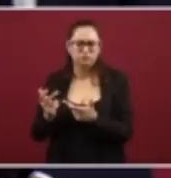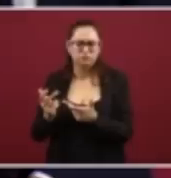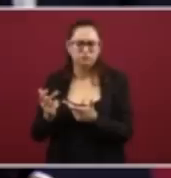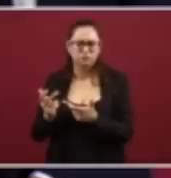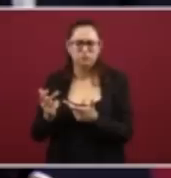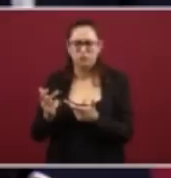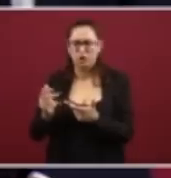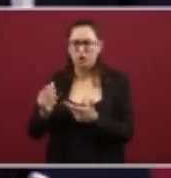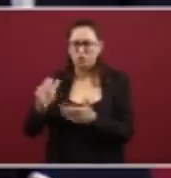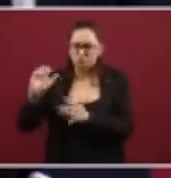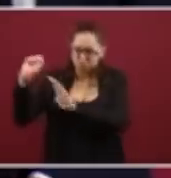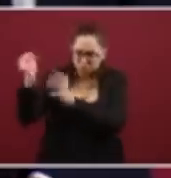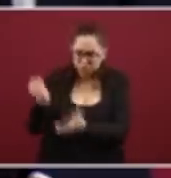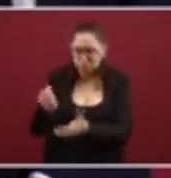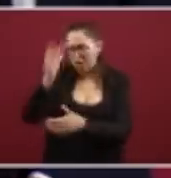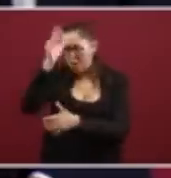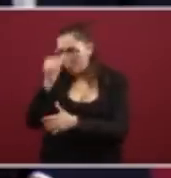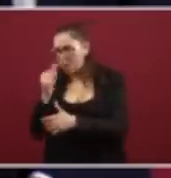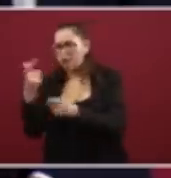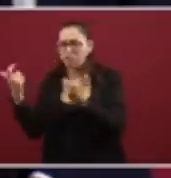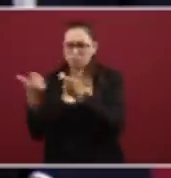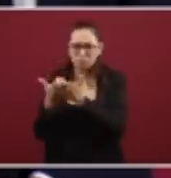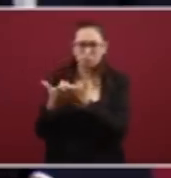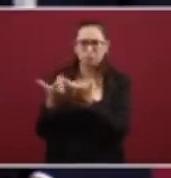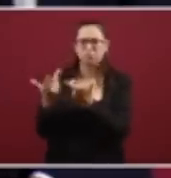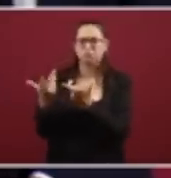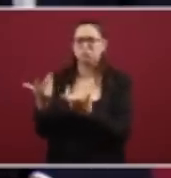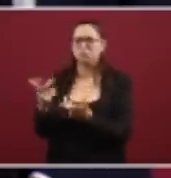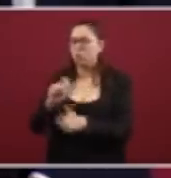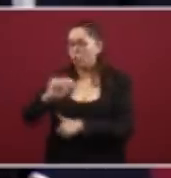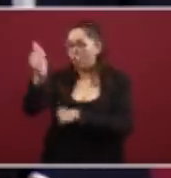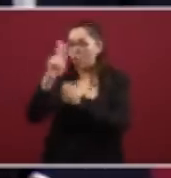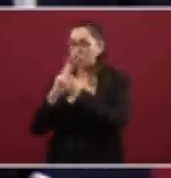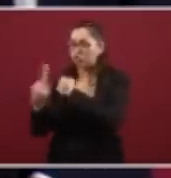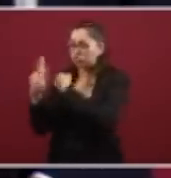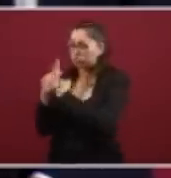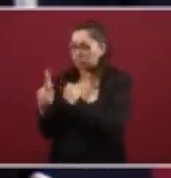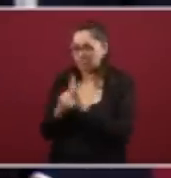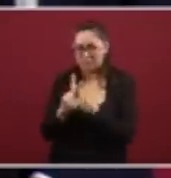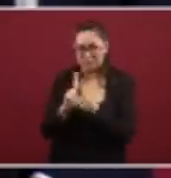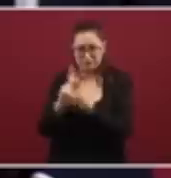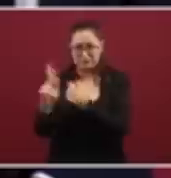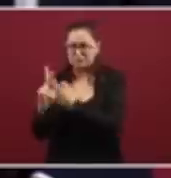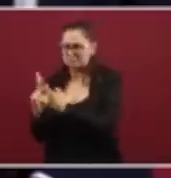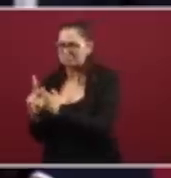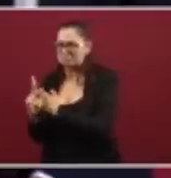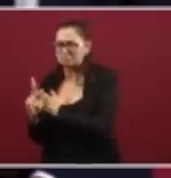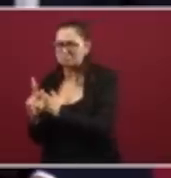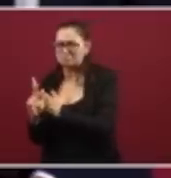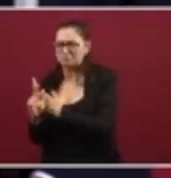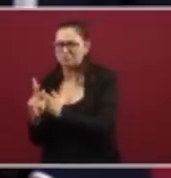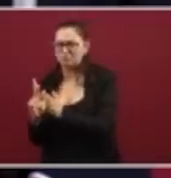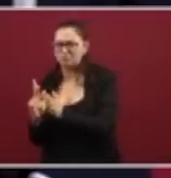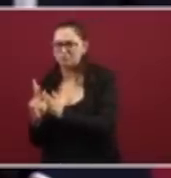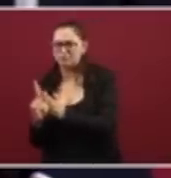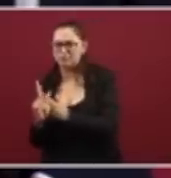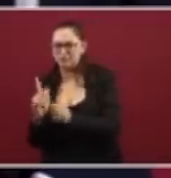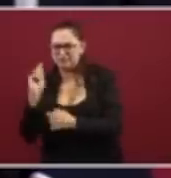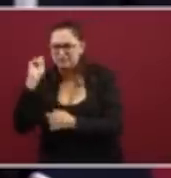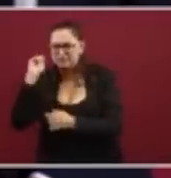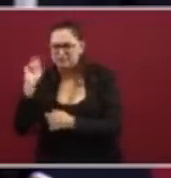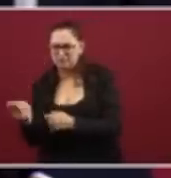acuerdos e inversiones con otros países y no